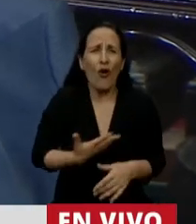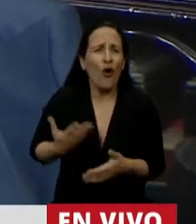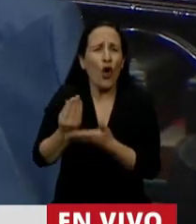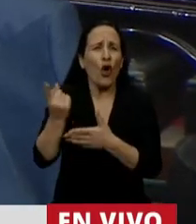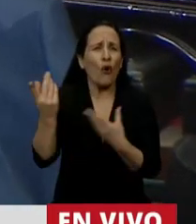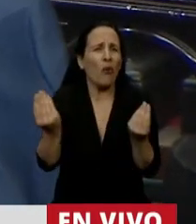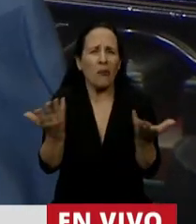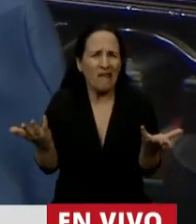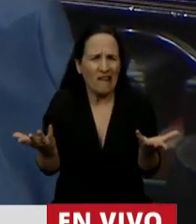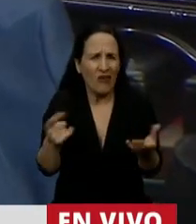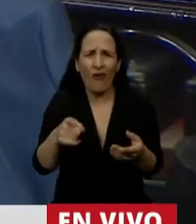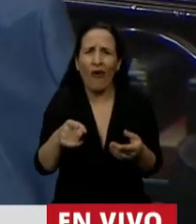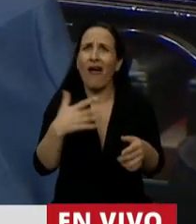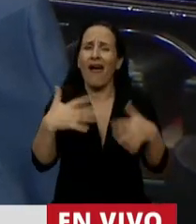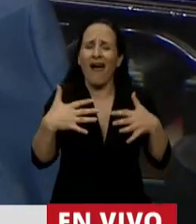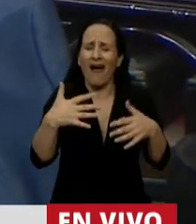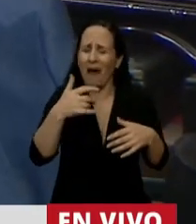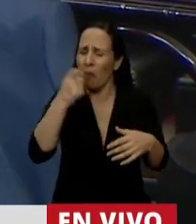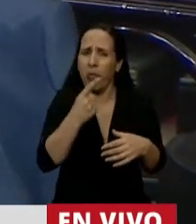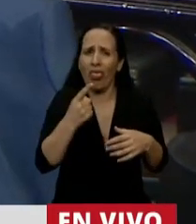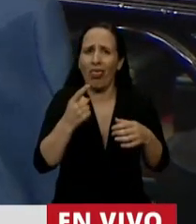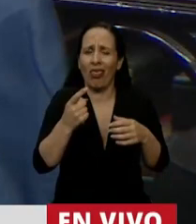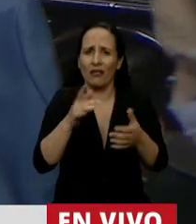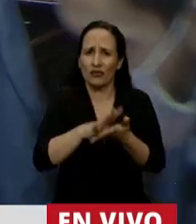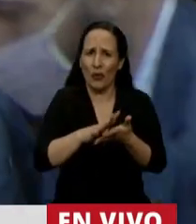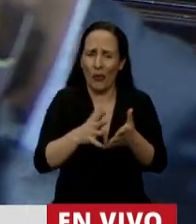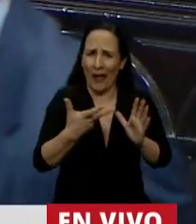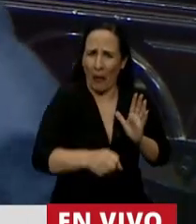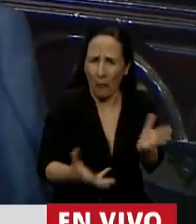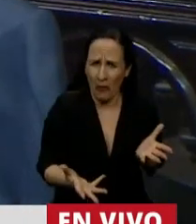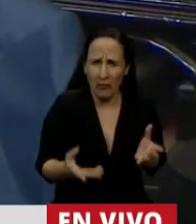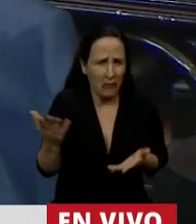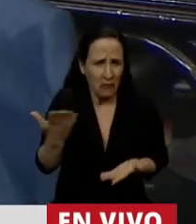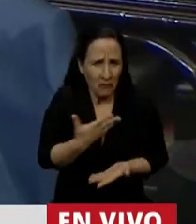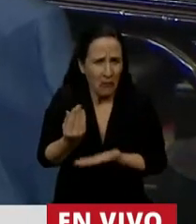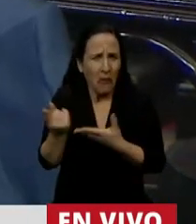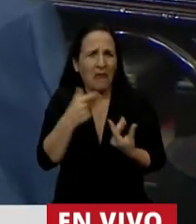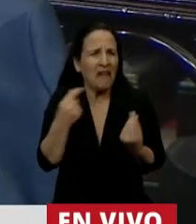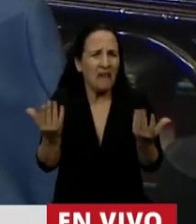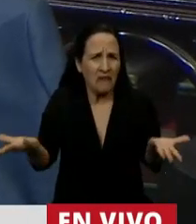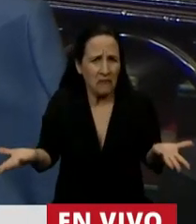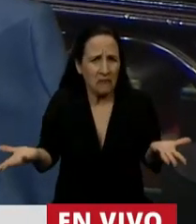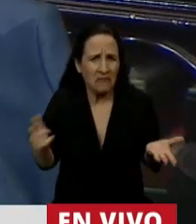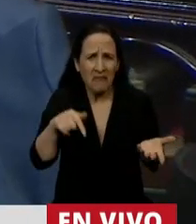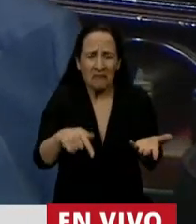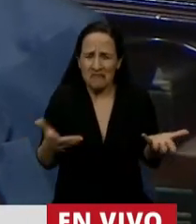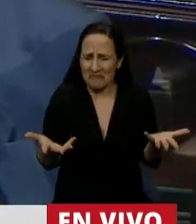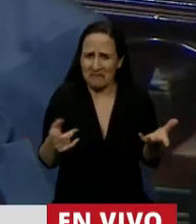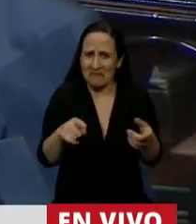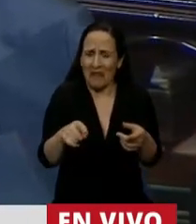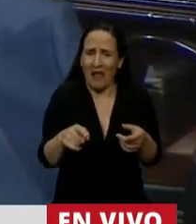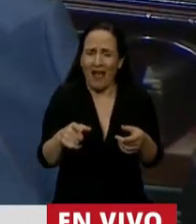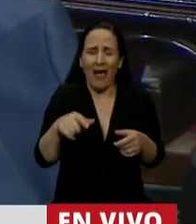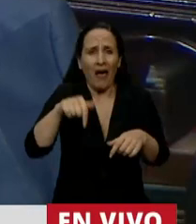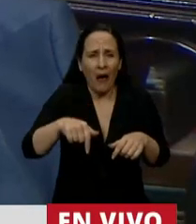gobierno con un tratamiento exprés del aborto? ¿Qué quiere lograr el gobierno llevando este conflicto a la mesa de todos